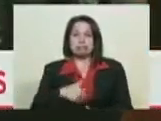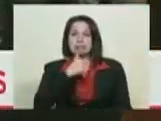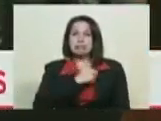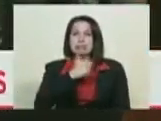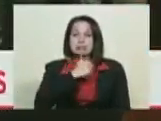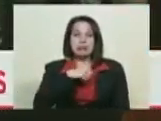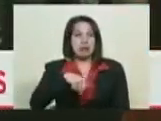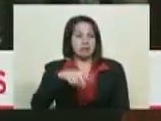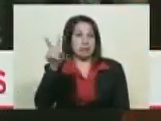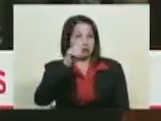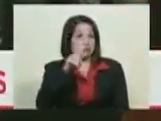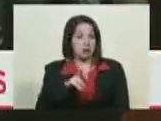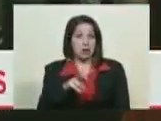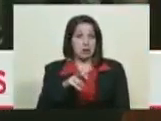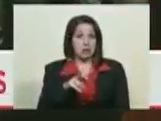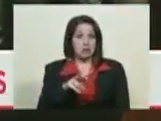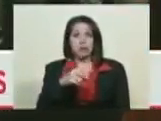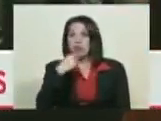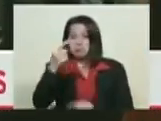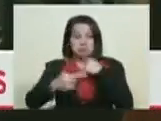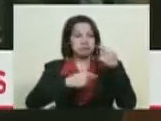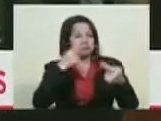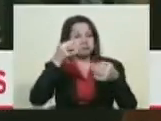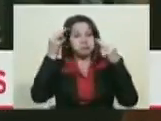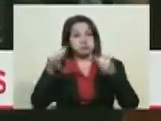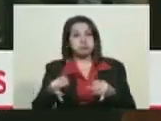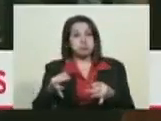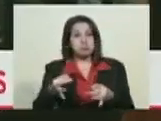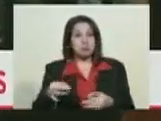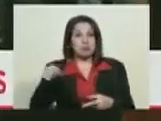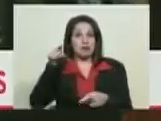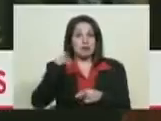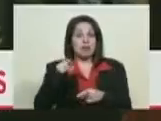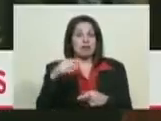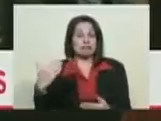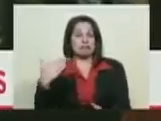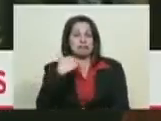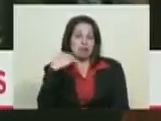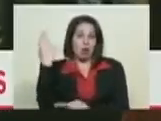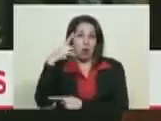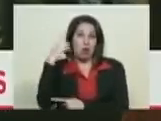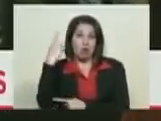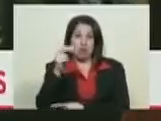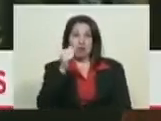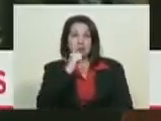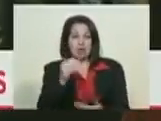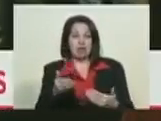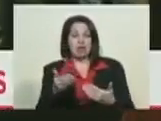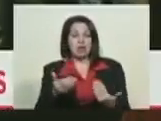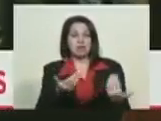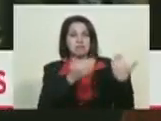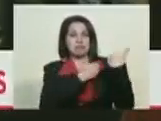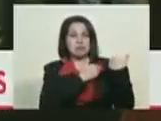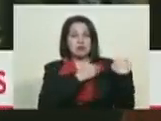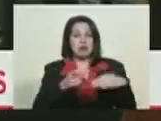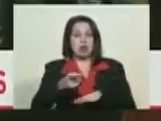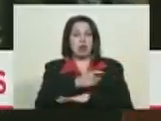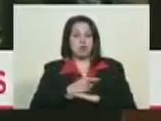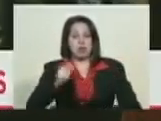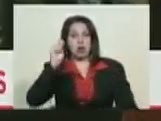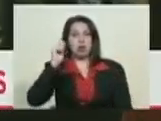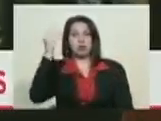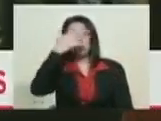tenemos pelos en la lengua, lo digo con nombre y apellido. Detrás del fraude en Honduras está el gobierno imperialista de Donald